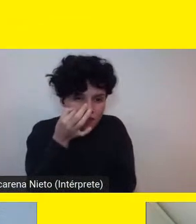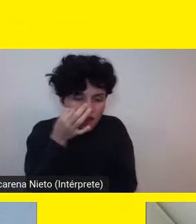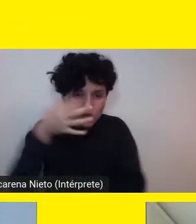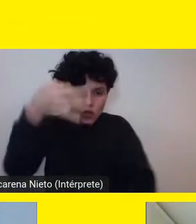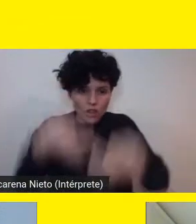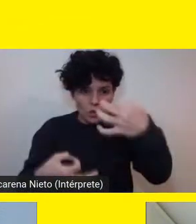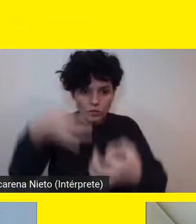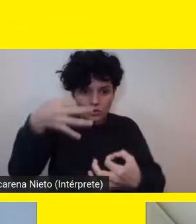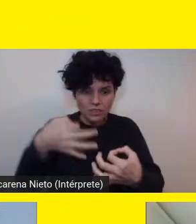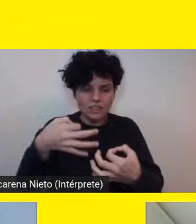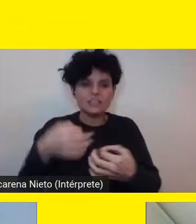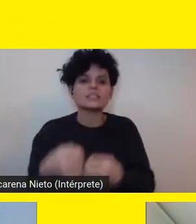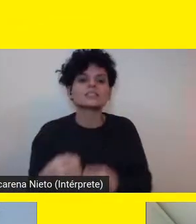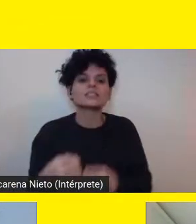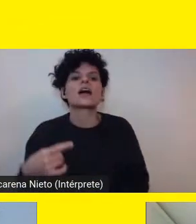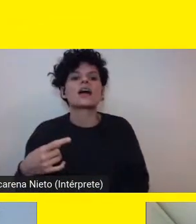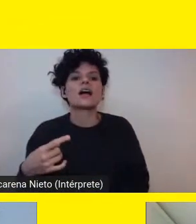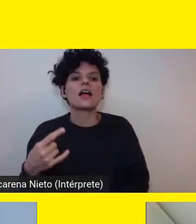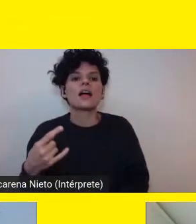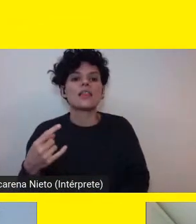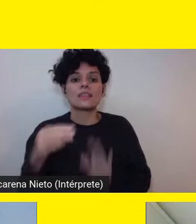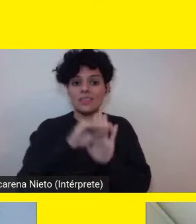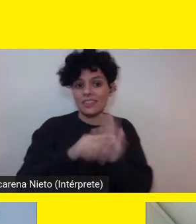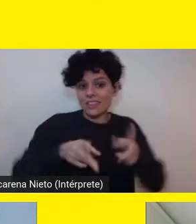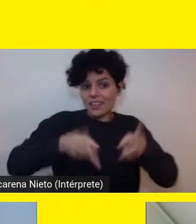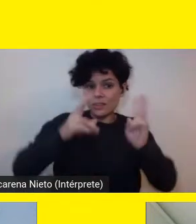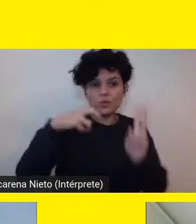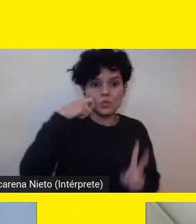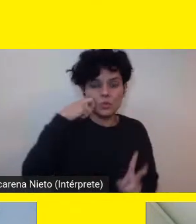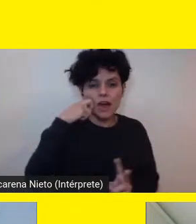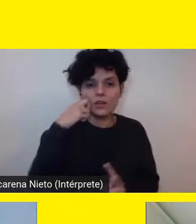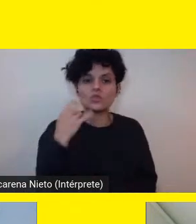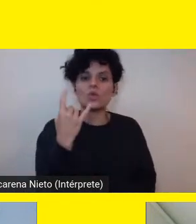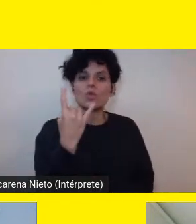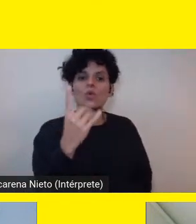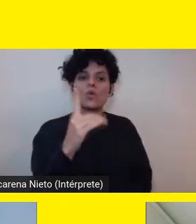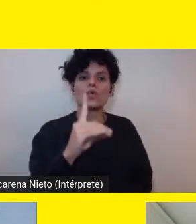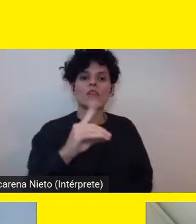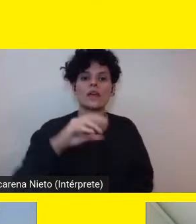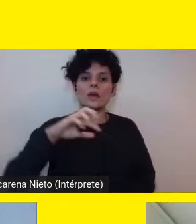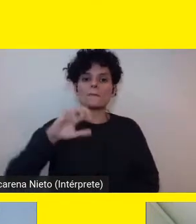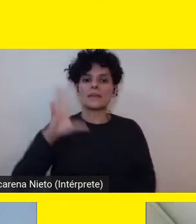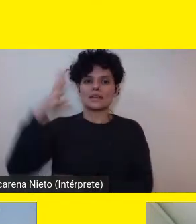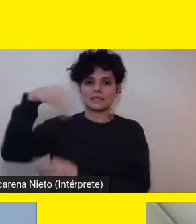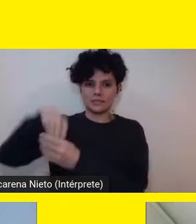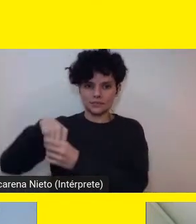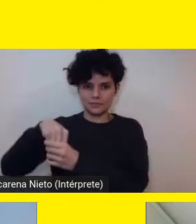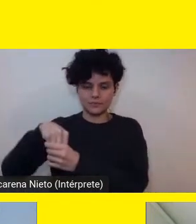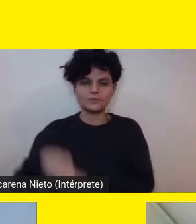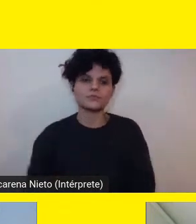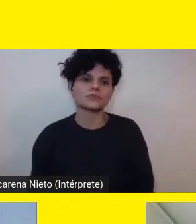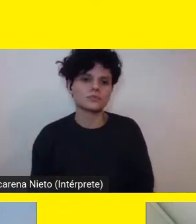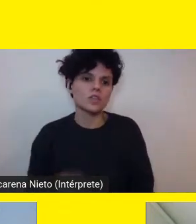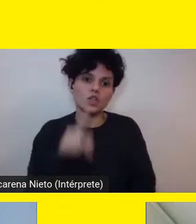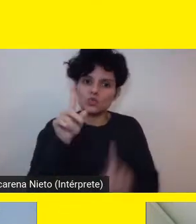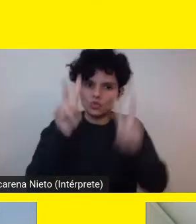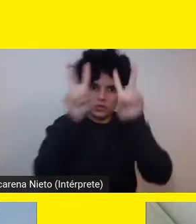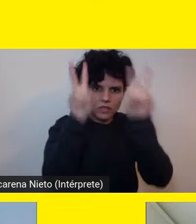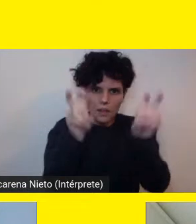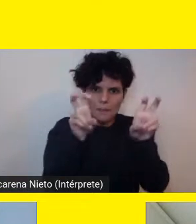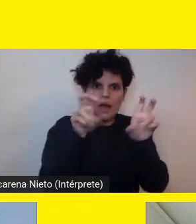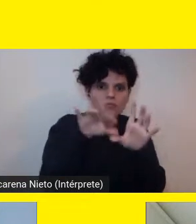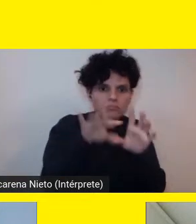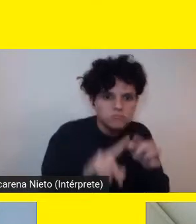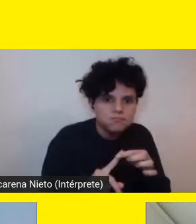UDT. Es, como decía, su especialidad, el campo de los derechos humanos.